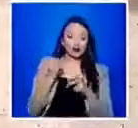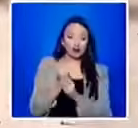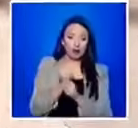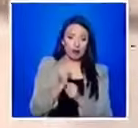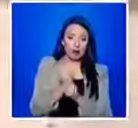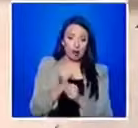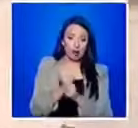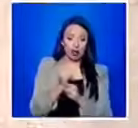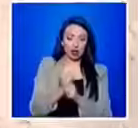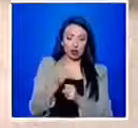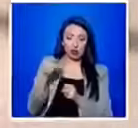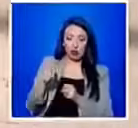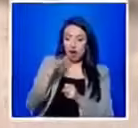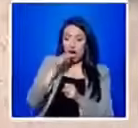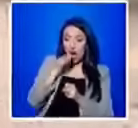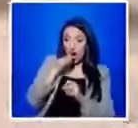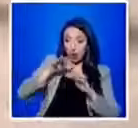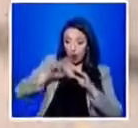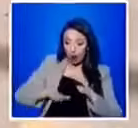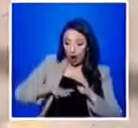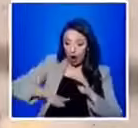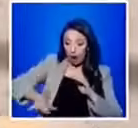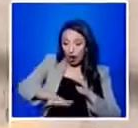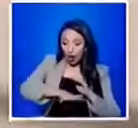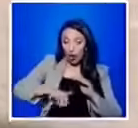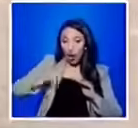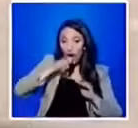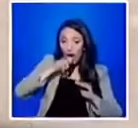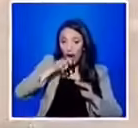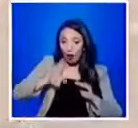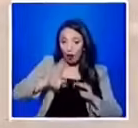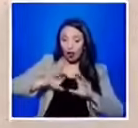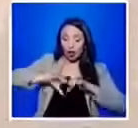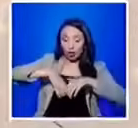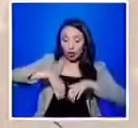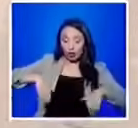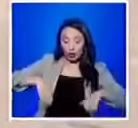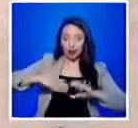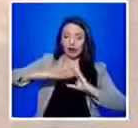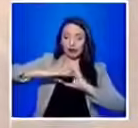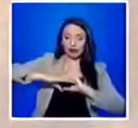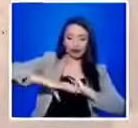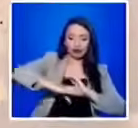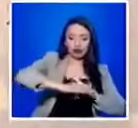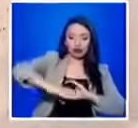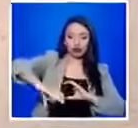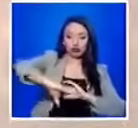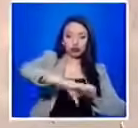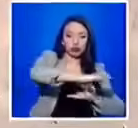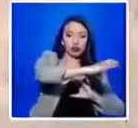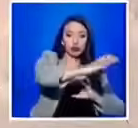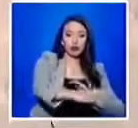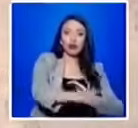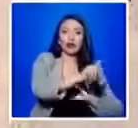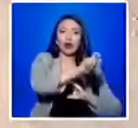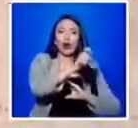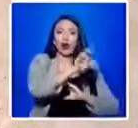para captar esas aguas subterráneas y descargar a nuestro colector, a un pozo de